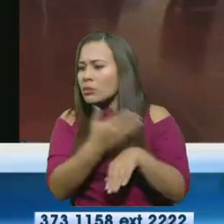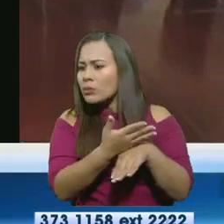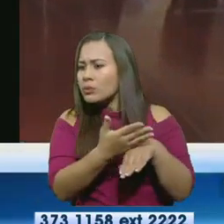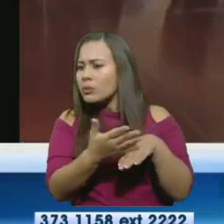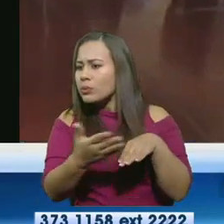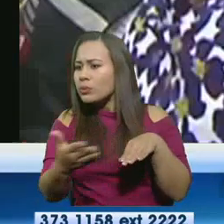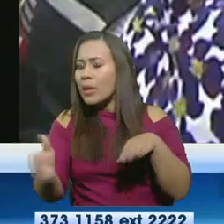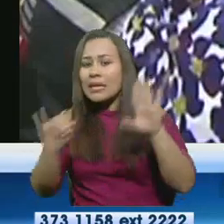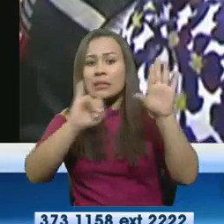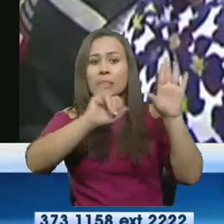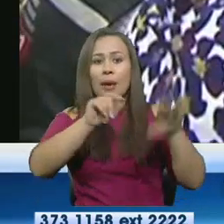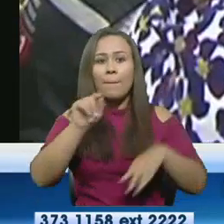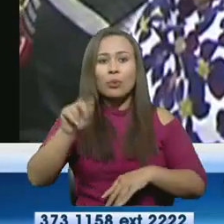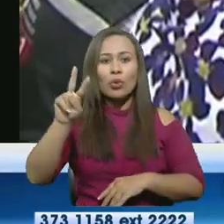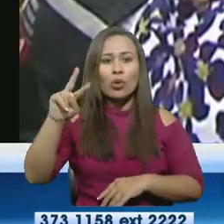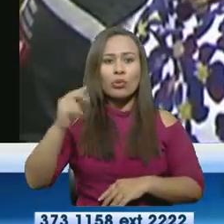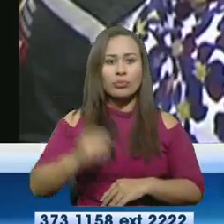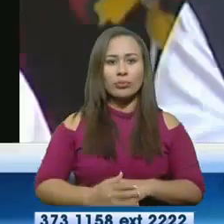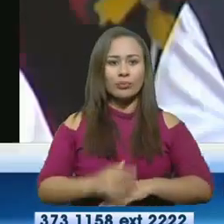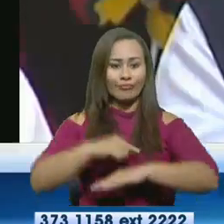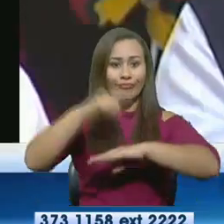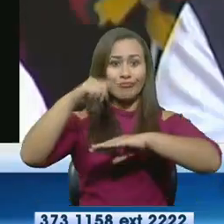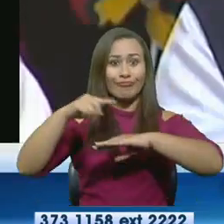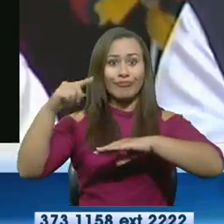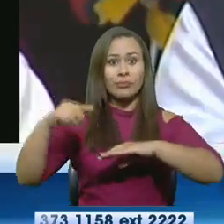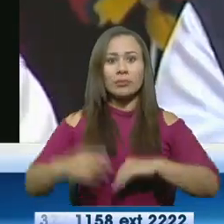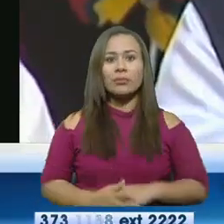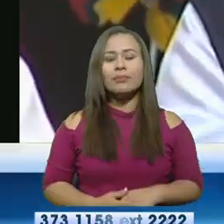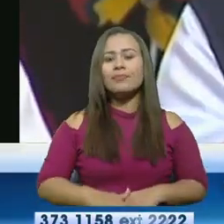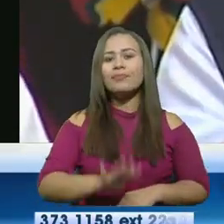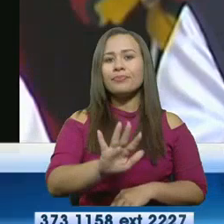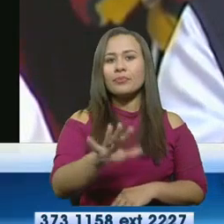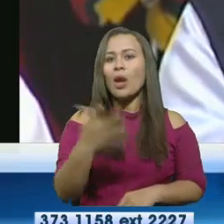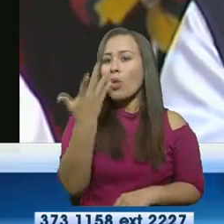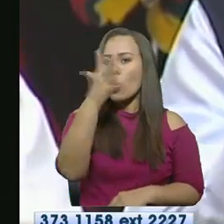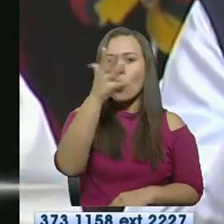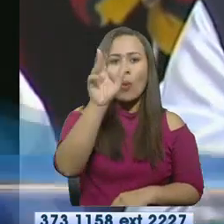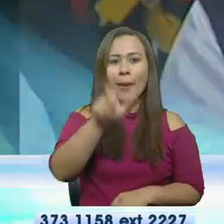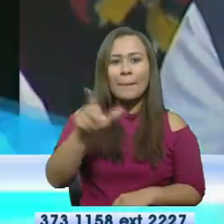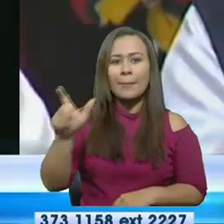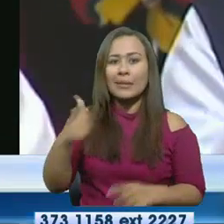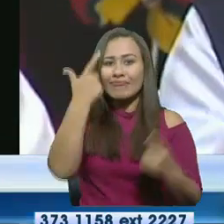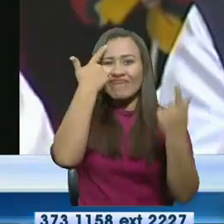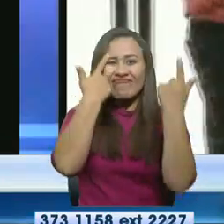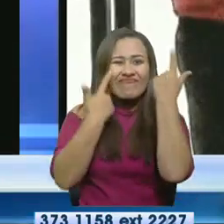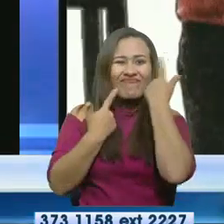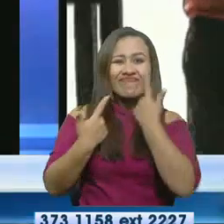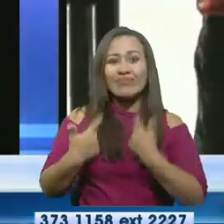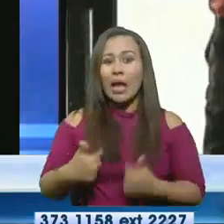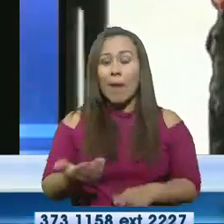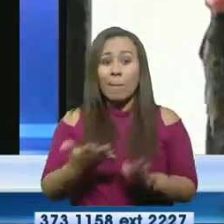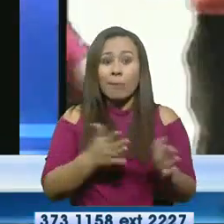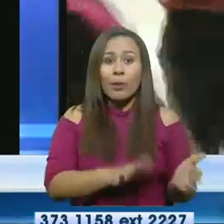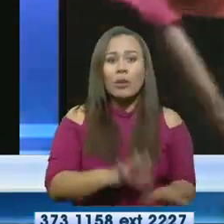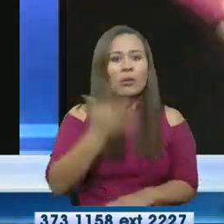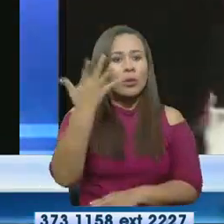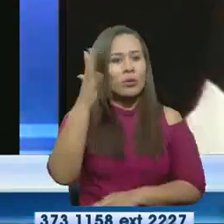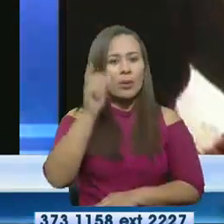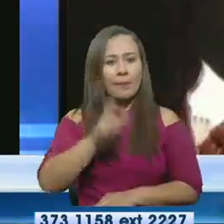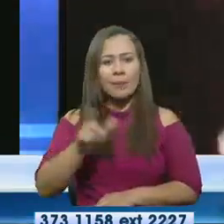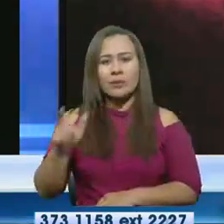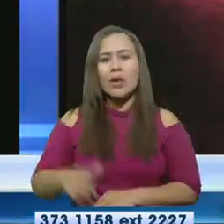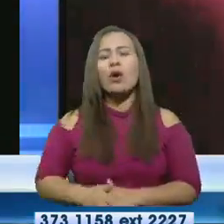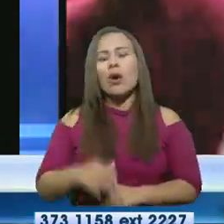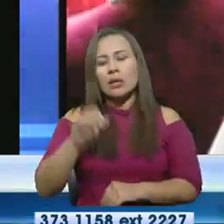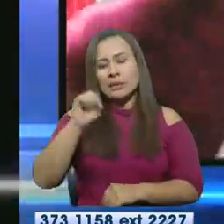de 6.2 grados. No ha habido ninguna persona afectada con su vida, gracias a Dios. Ha habido algunas personas